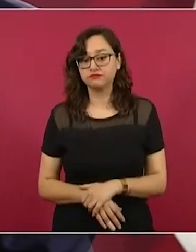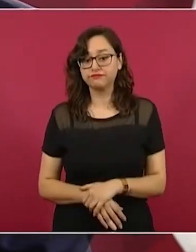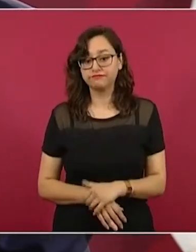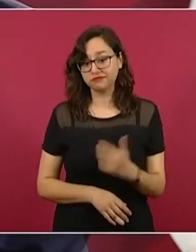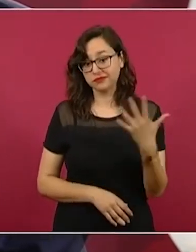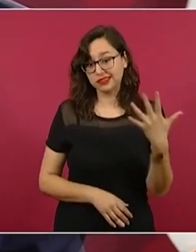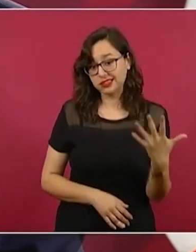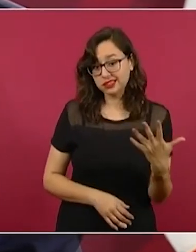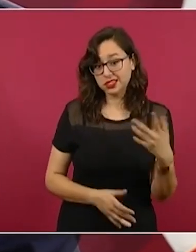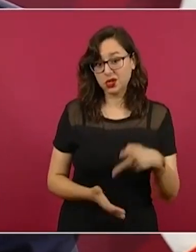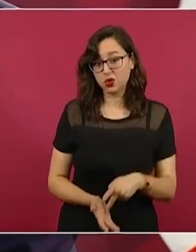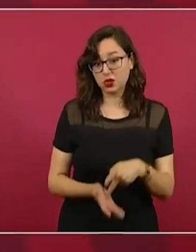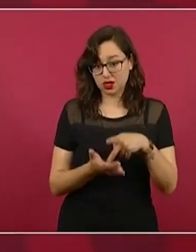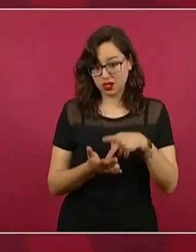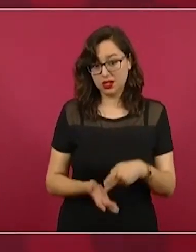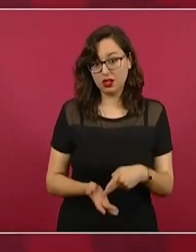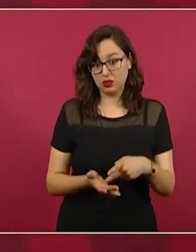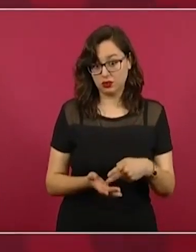sector empresarial,